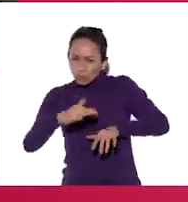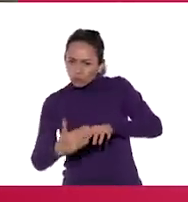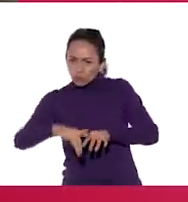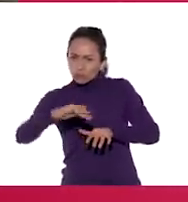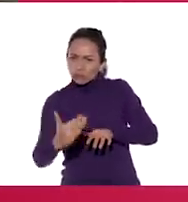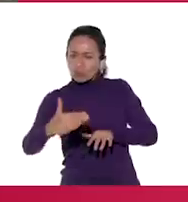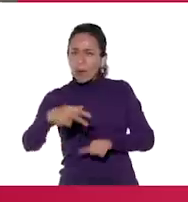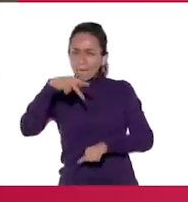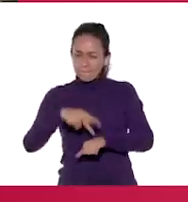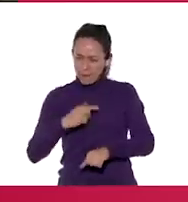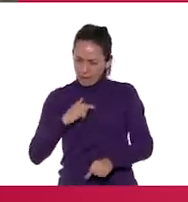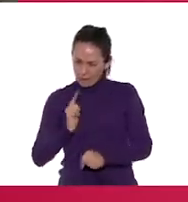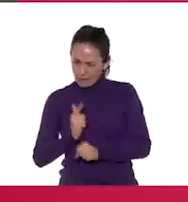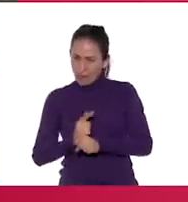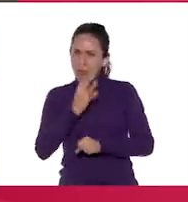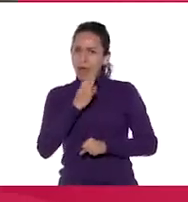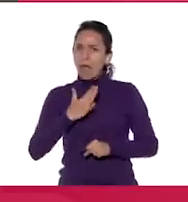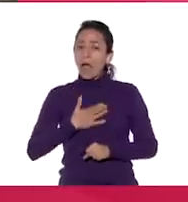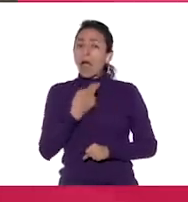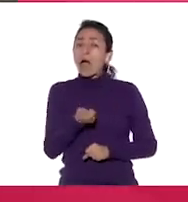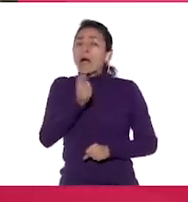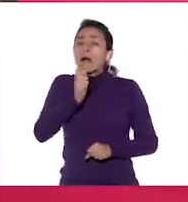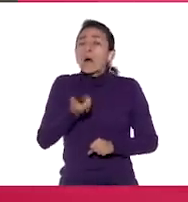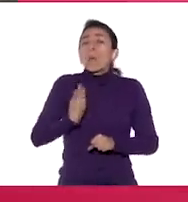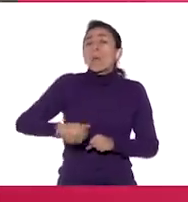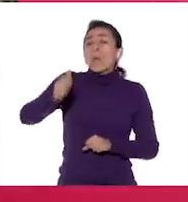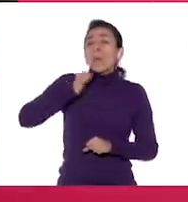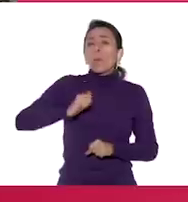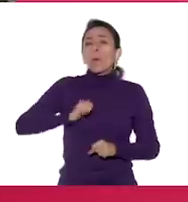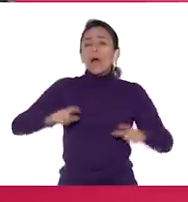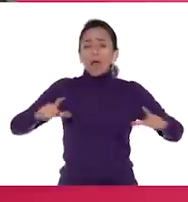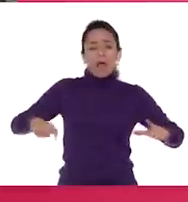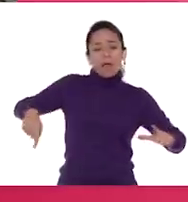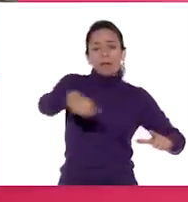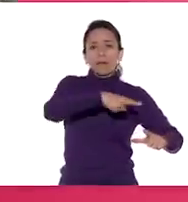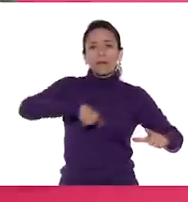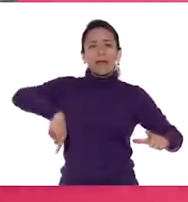que estamos parados sobre lo que alguna vez fue el fondo somero de una laguna tropical.